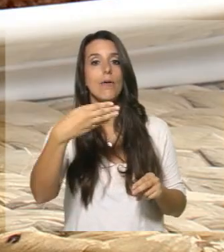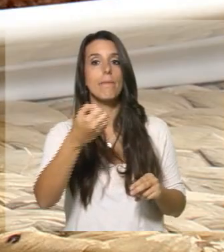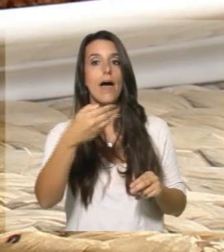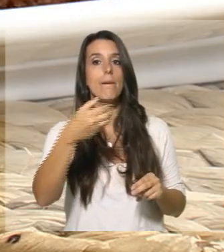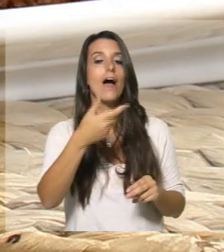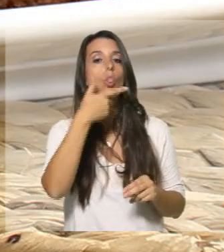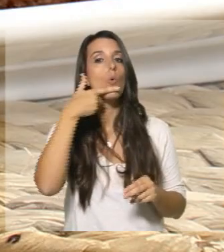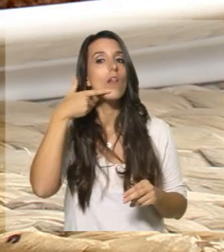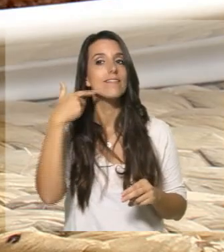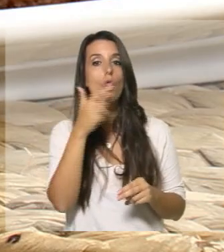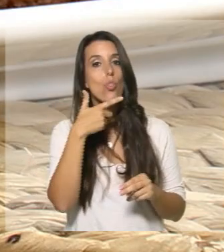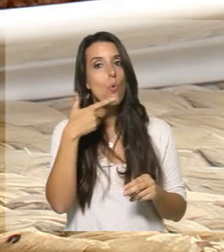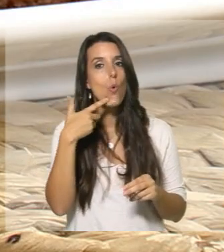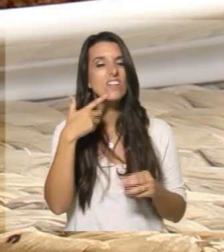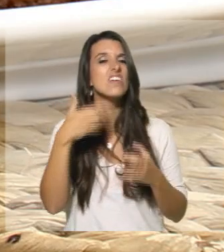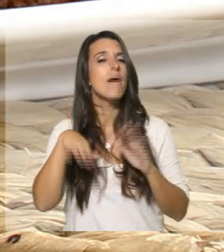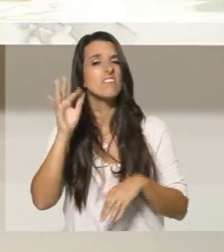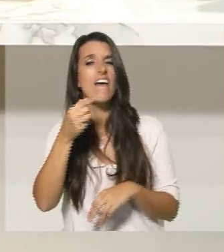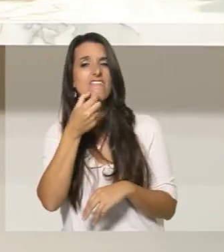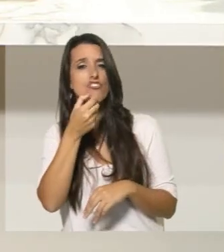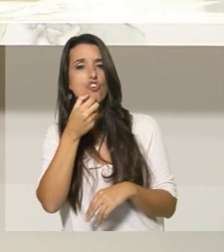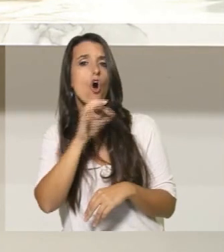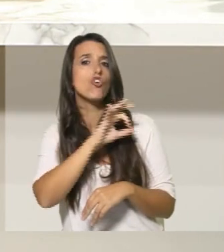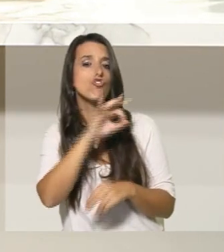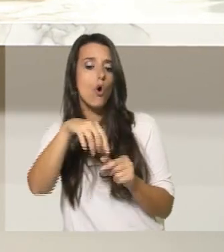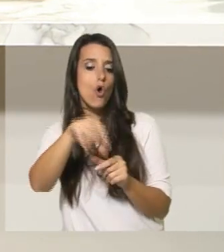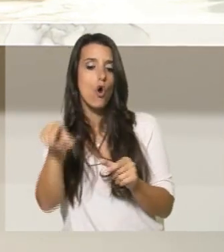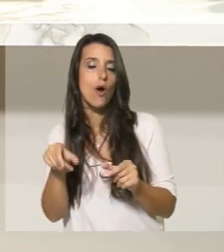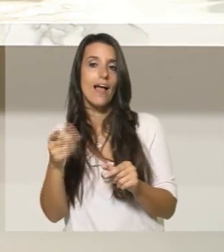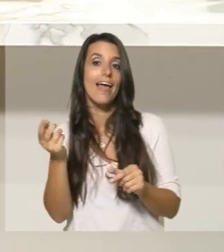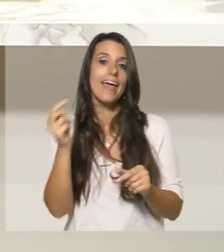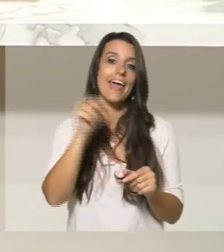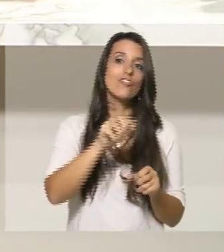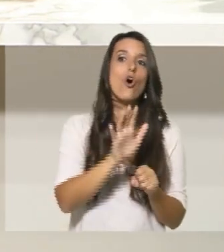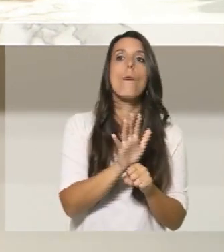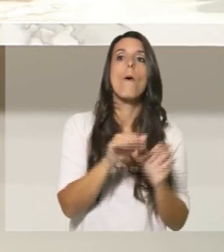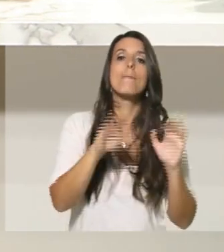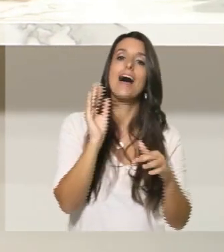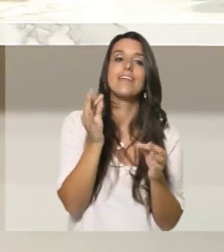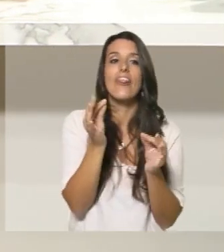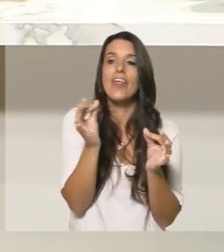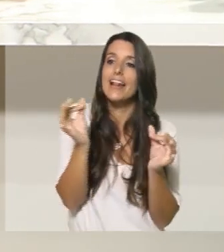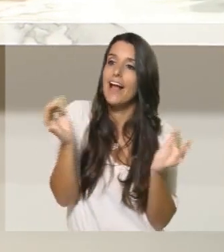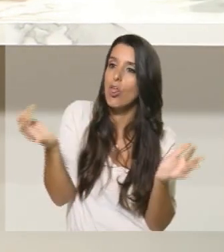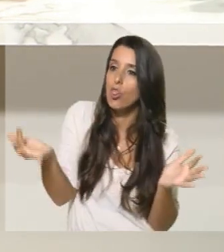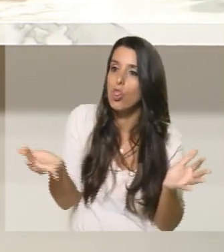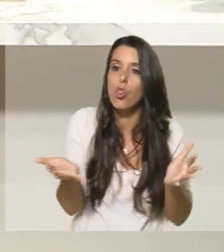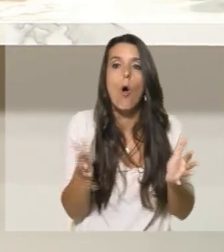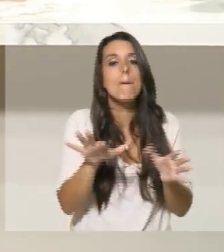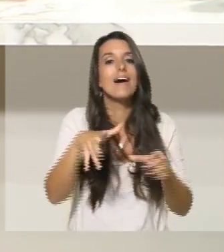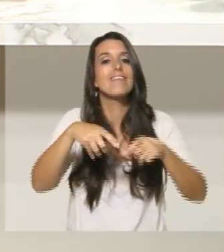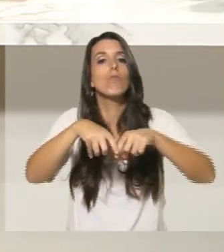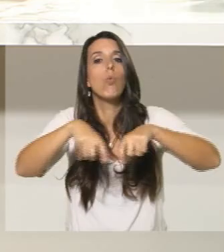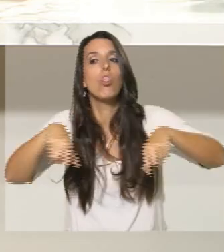levadura, porque siempre como que lo dulce vamos al bizcocho o a la rosca, como hicimos el otro día. Pero esto es como un poco más delicado. Es más similar a la masa de un